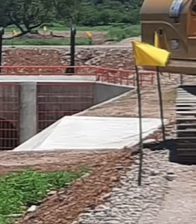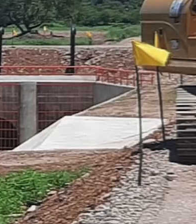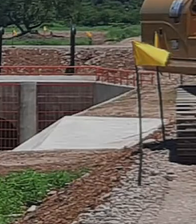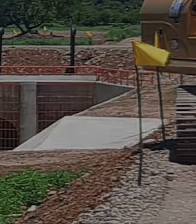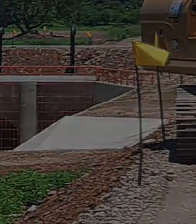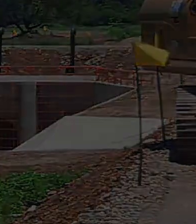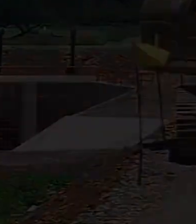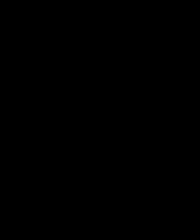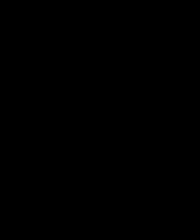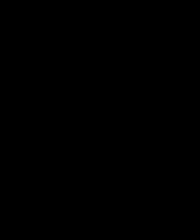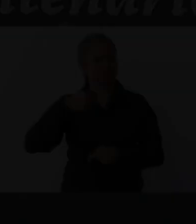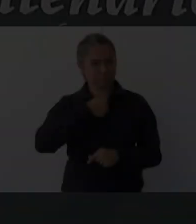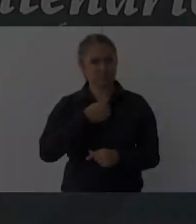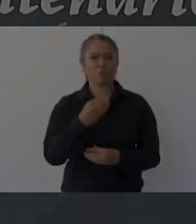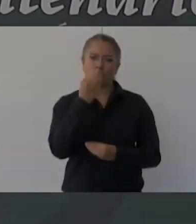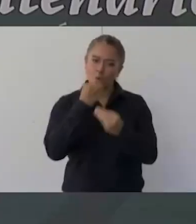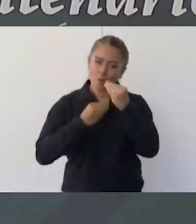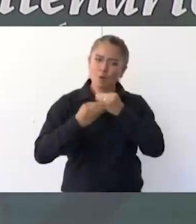Mercado.